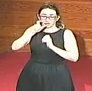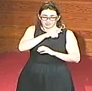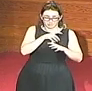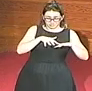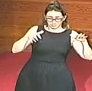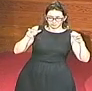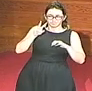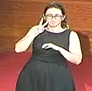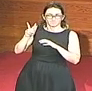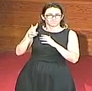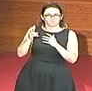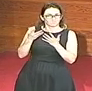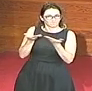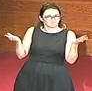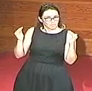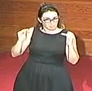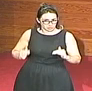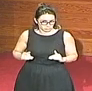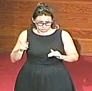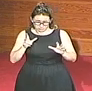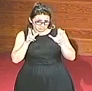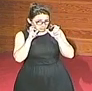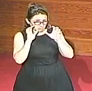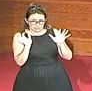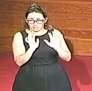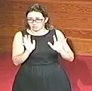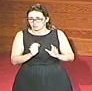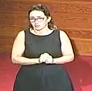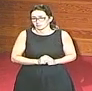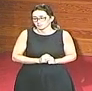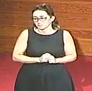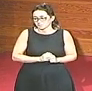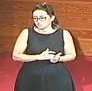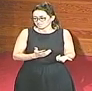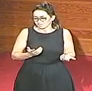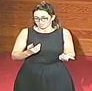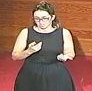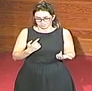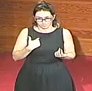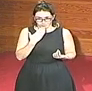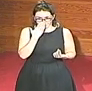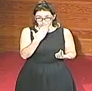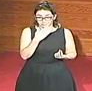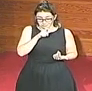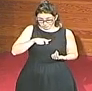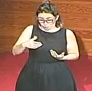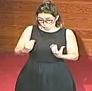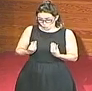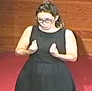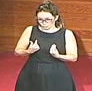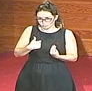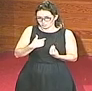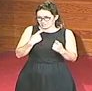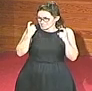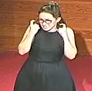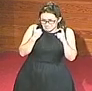es terrible. Muchos os prometo que hacemos lo posible porque vuelva esa